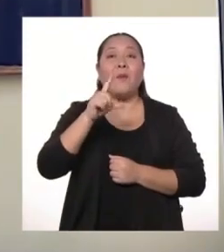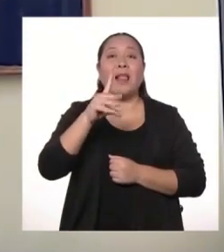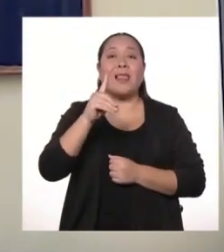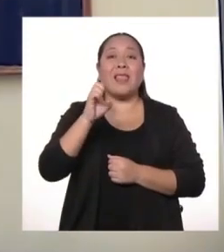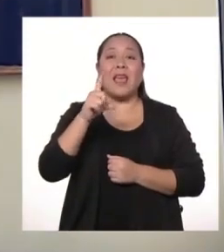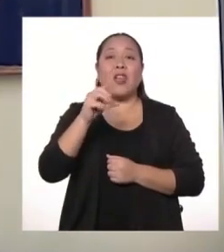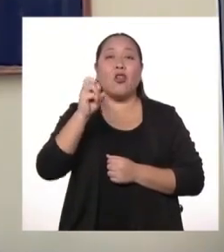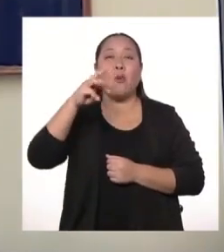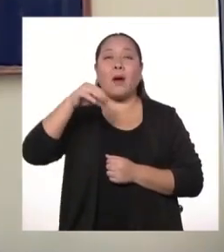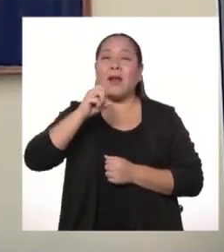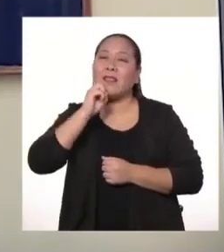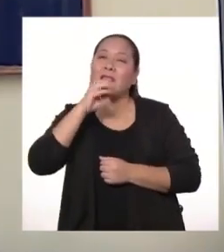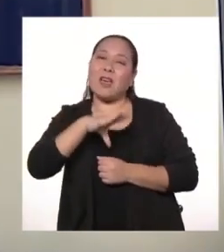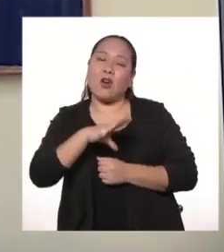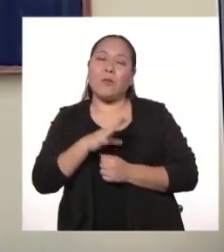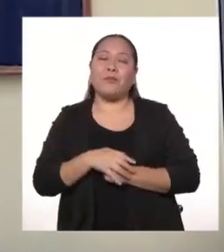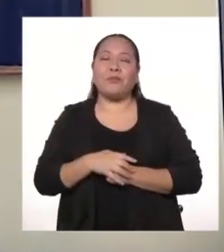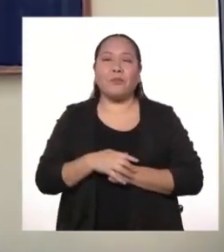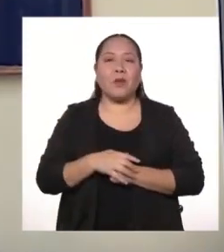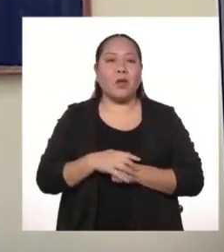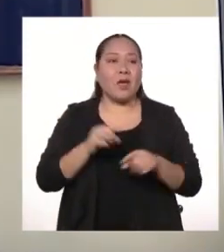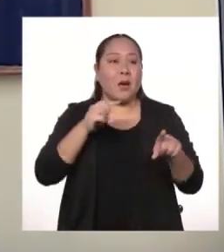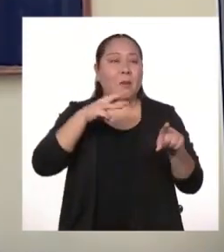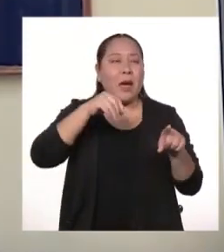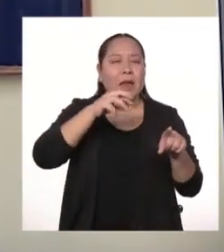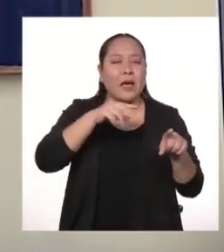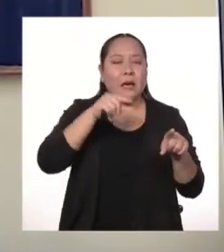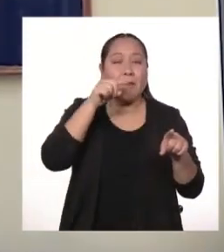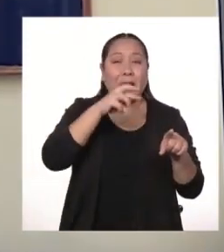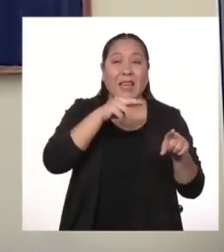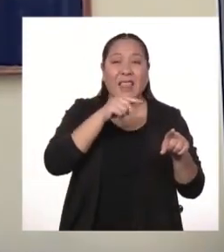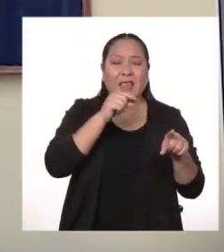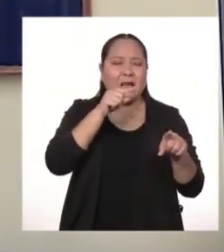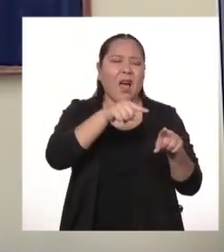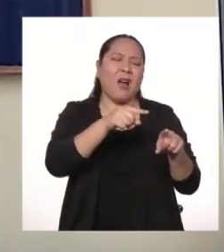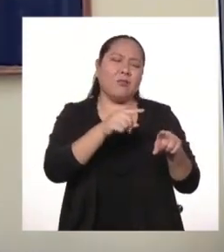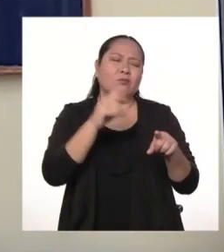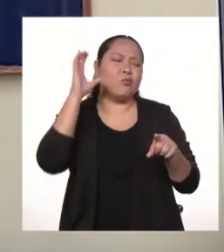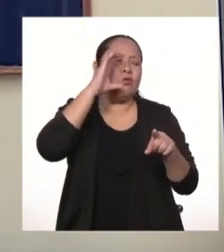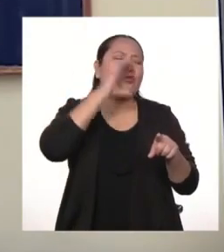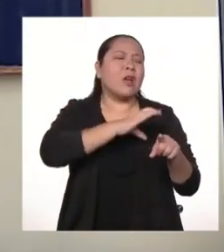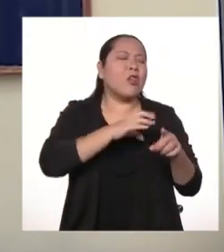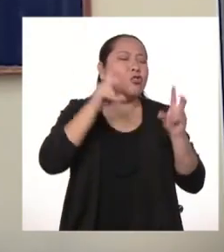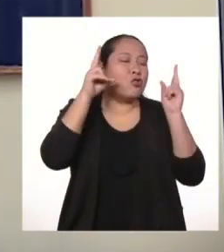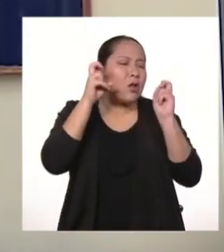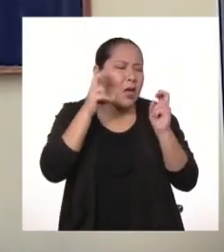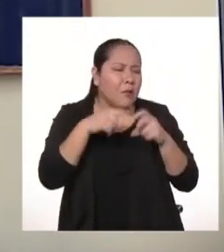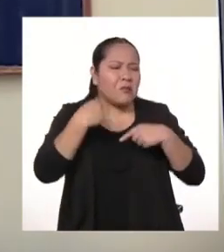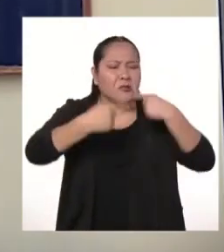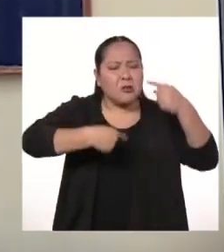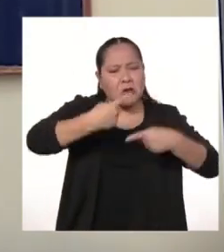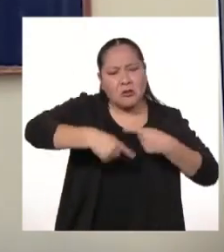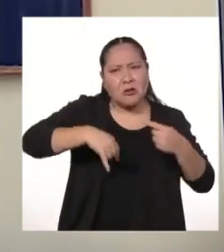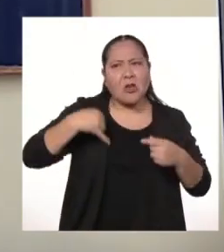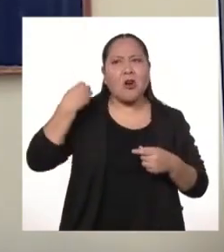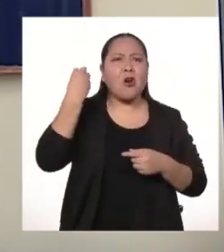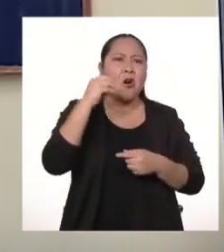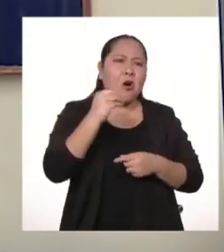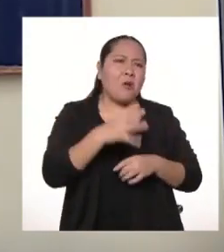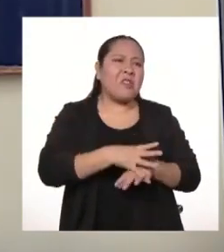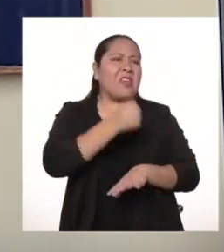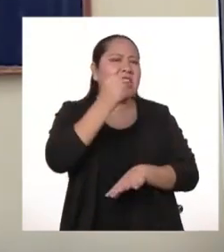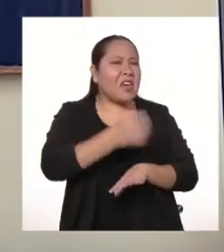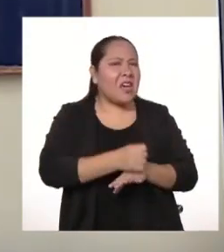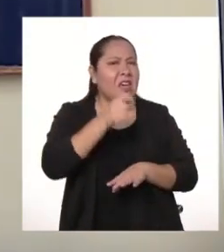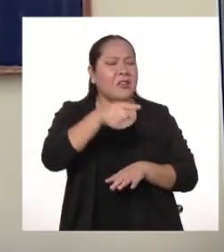dijo algo así como que buscaba sus temas en lo cotidiano y en lo humilde, y que el joven iqueño